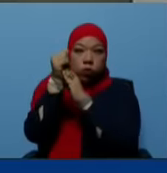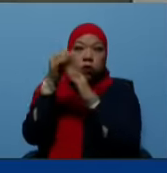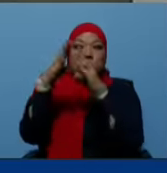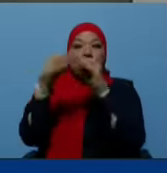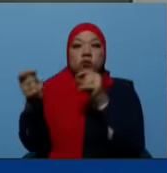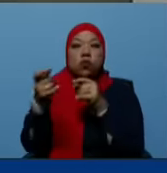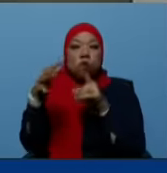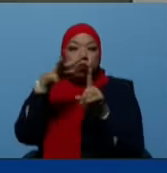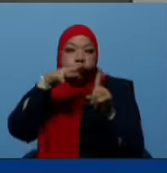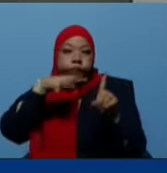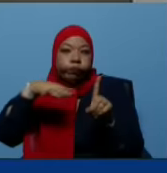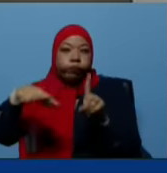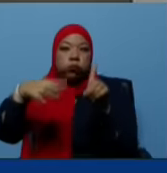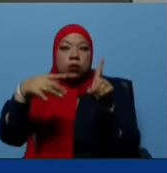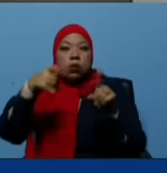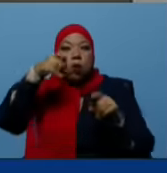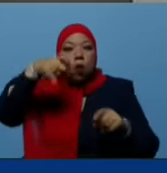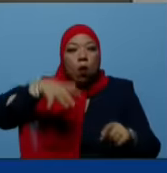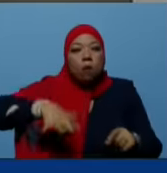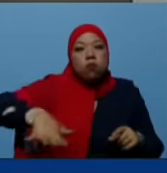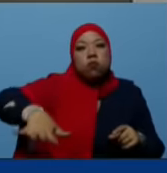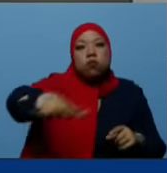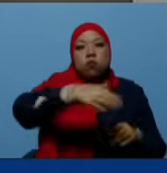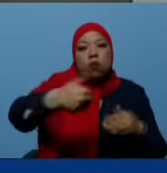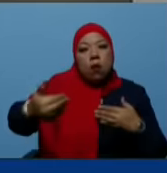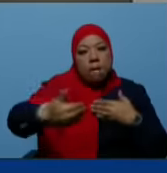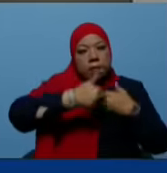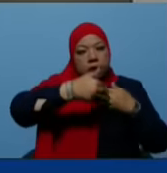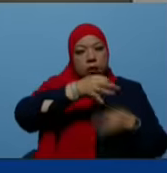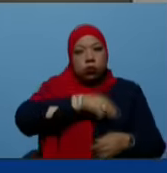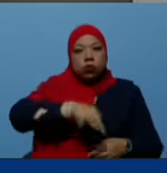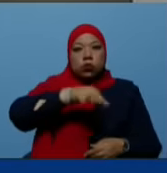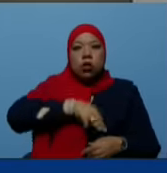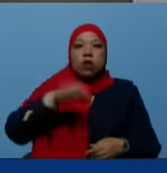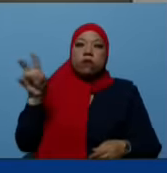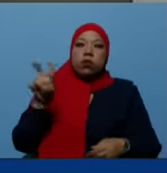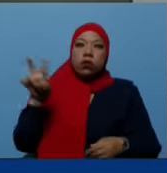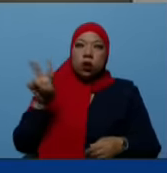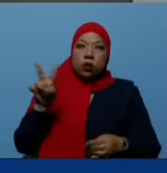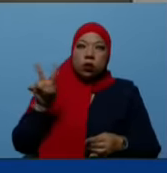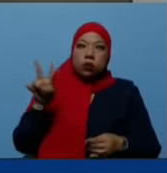esa conspiración contra el pueblo de Venezuela, contra la sociedad venezolana,